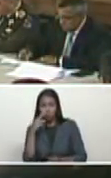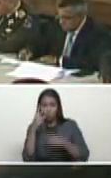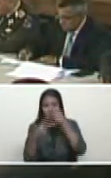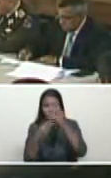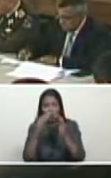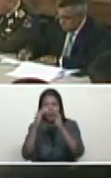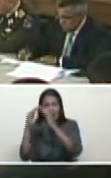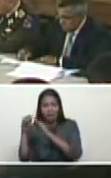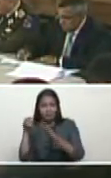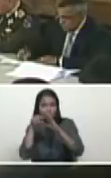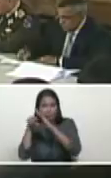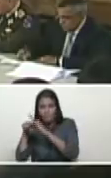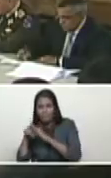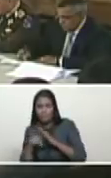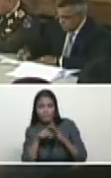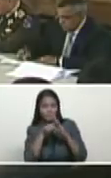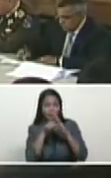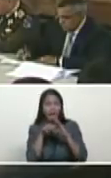verdaderamente